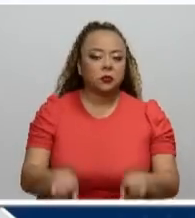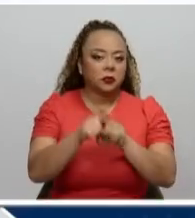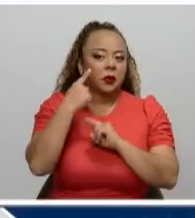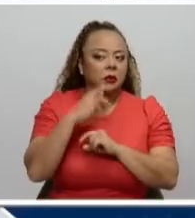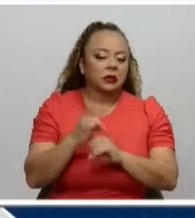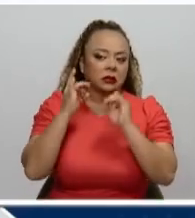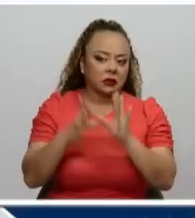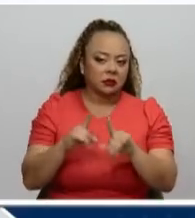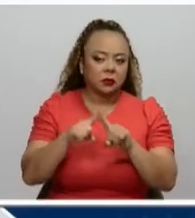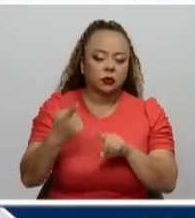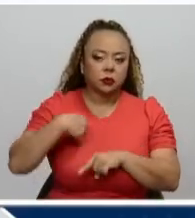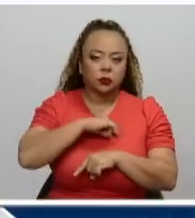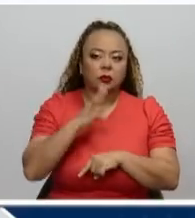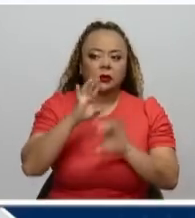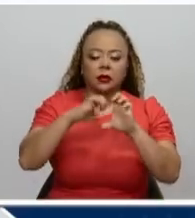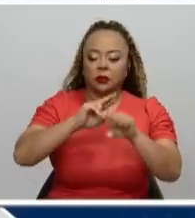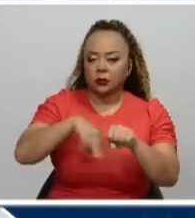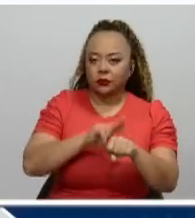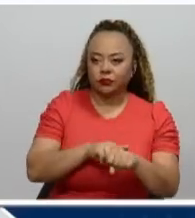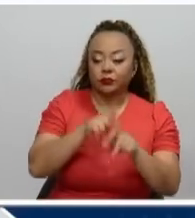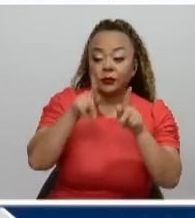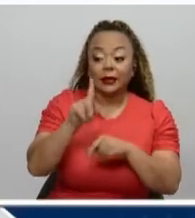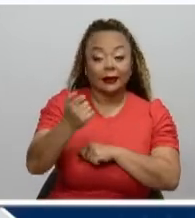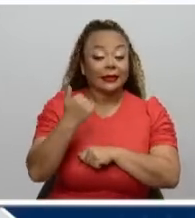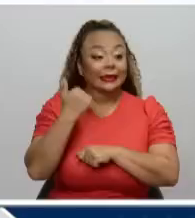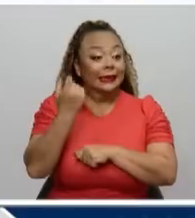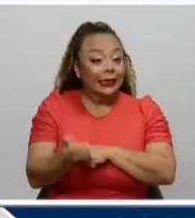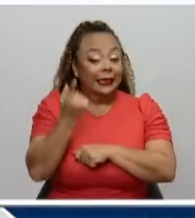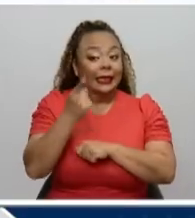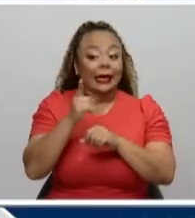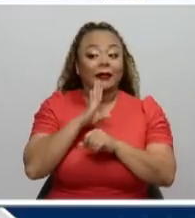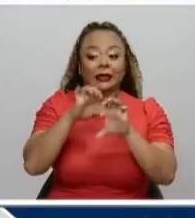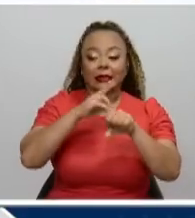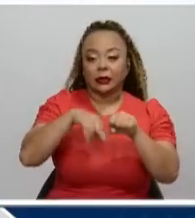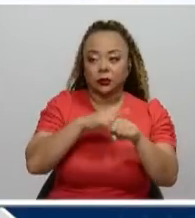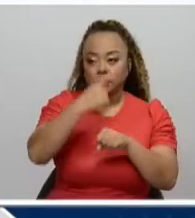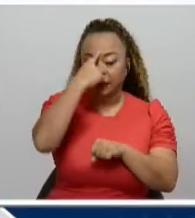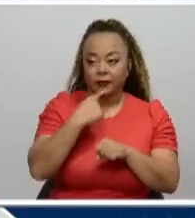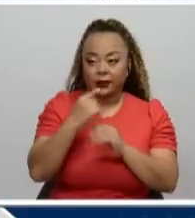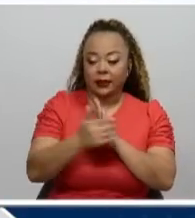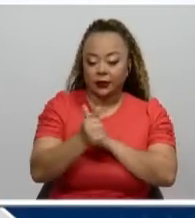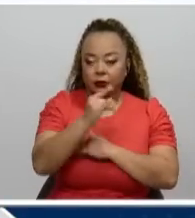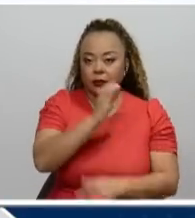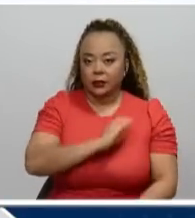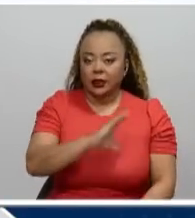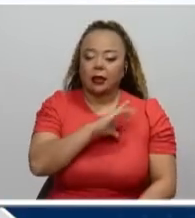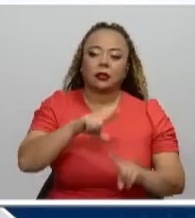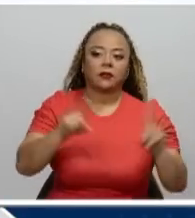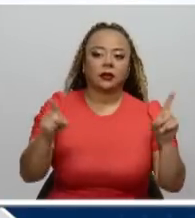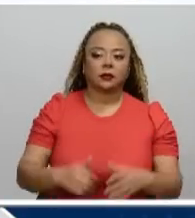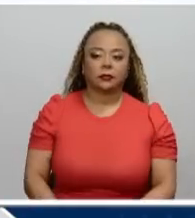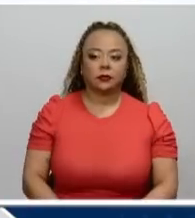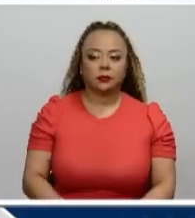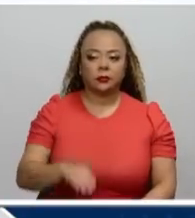parece terrible Jean Lawrence pero estamos hablando de selección la gente tiene que tener controles de selección de un perfil de un talento y una calidad diferente